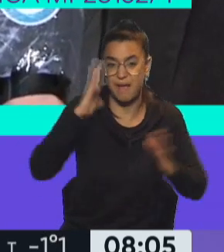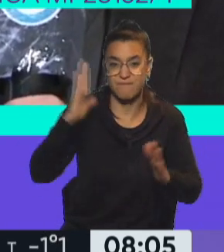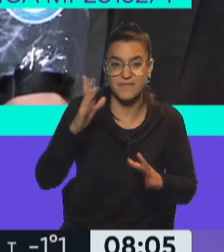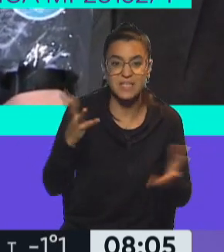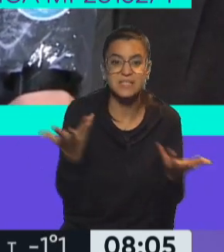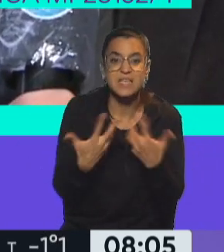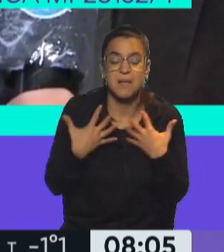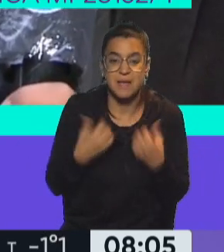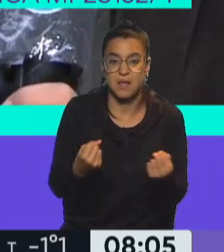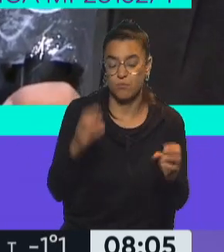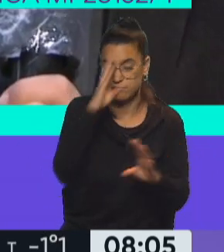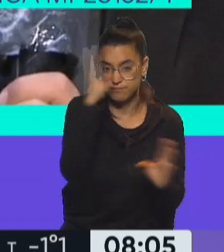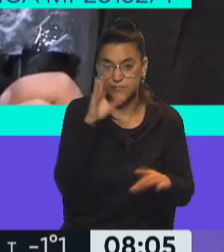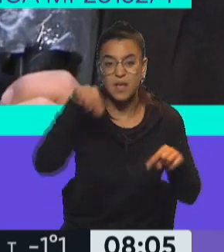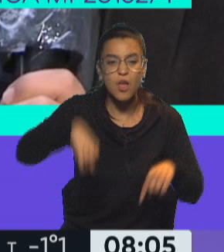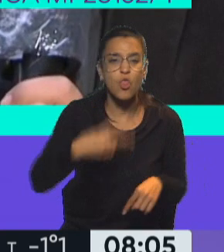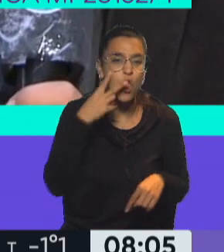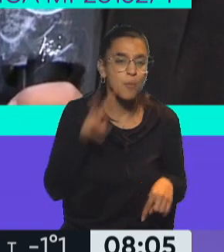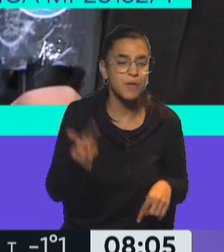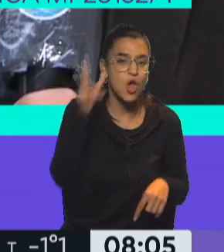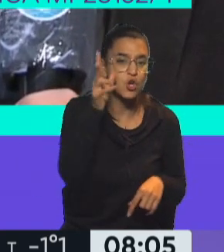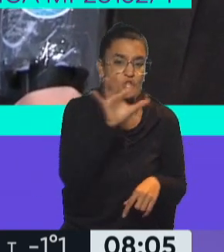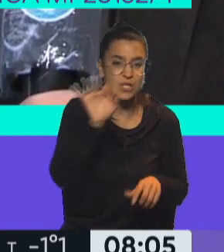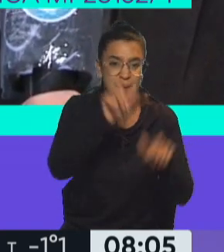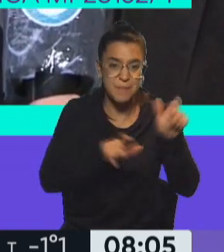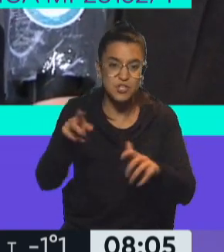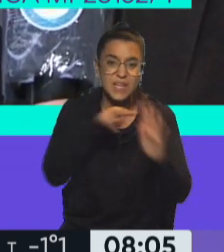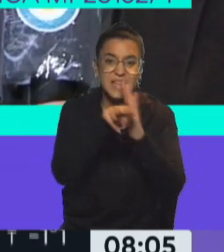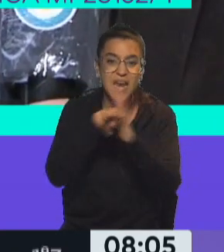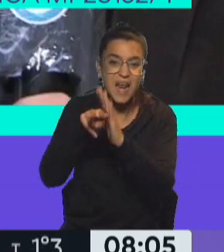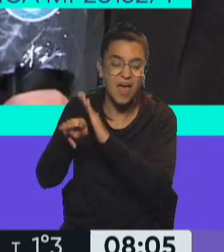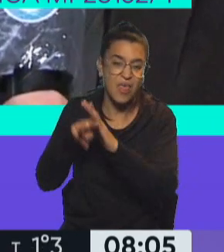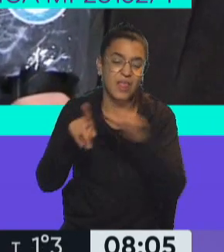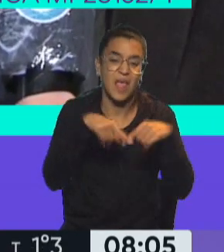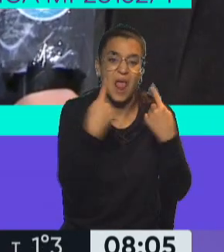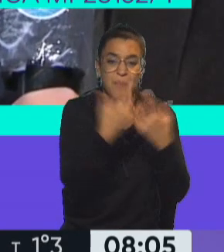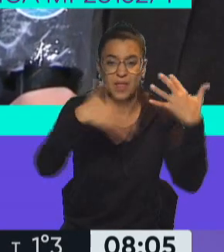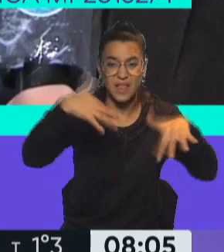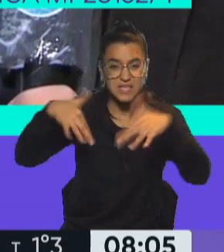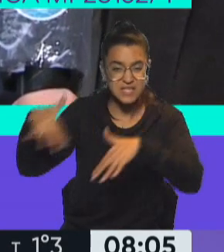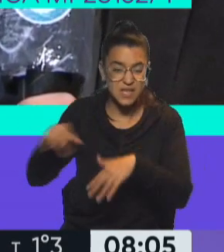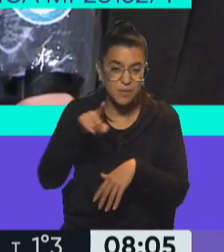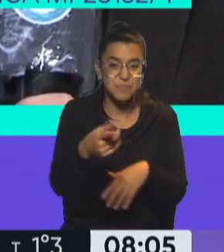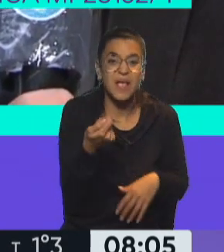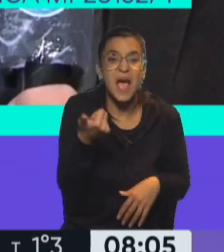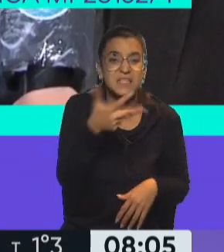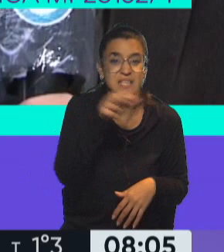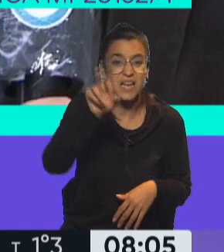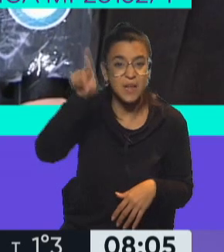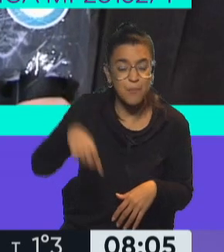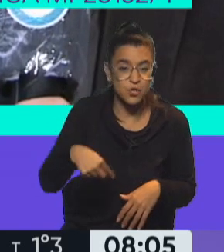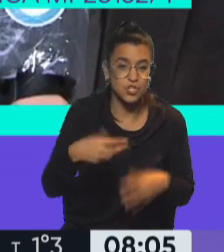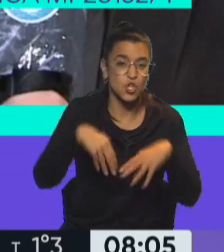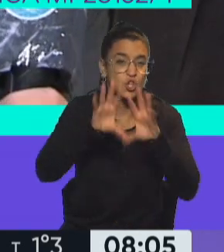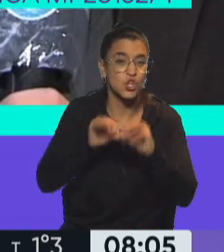salud. En este momento más de 2.800 personas internadas en terapia intensiva, eso representa casi el 30% del total